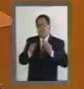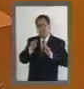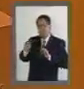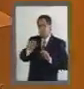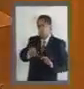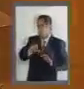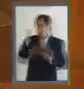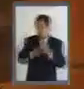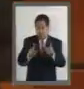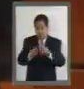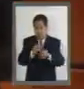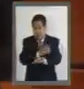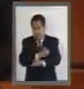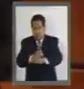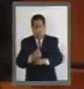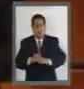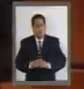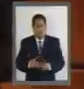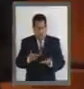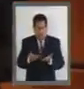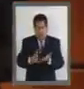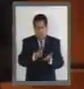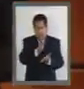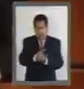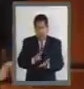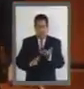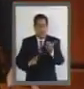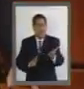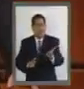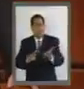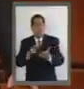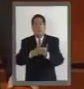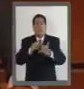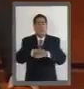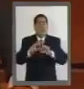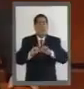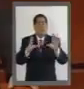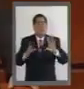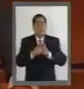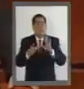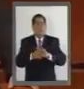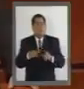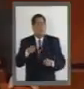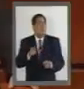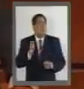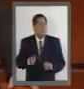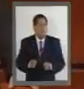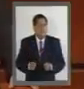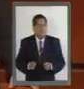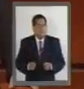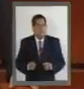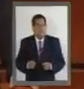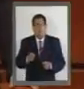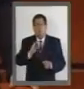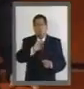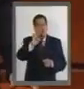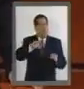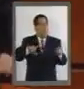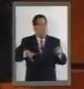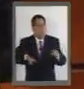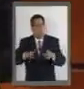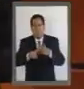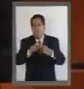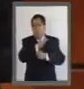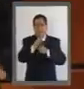construcción compartida. En esta ley se plantea de manera genérica que aquel Estado, aquel país